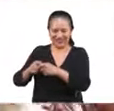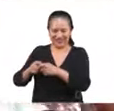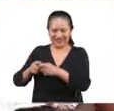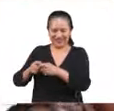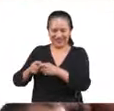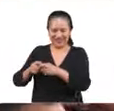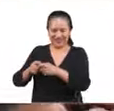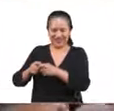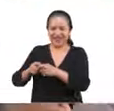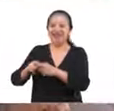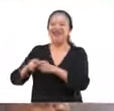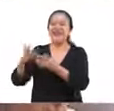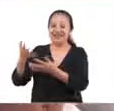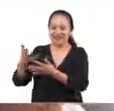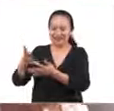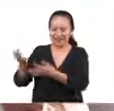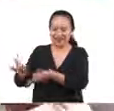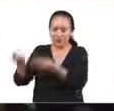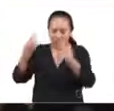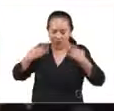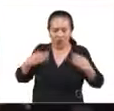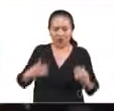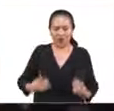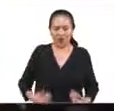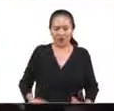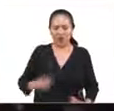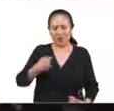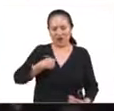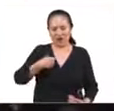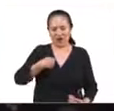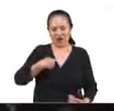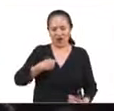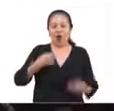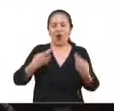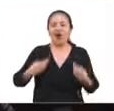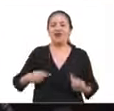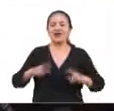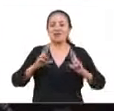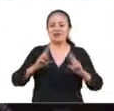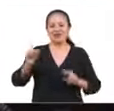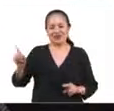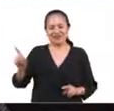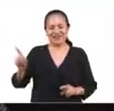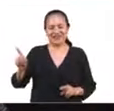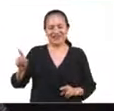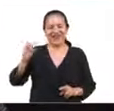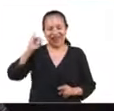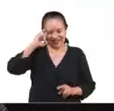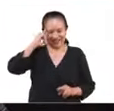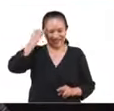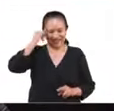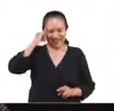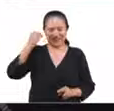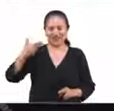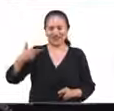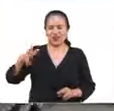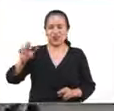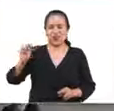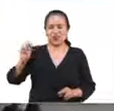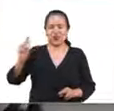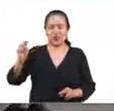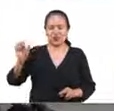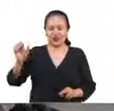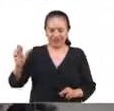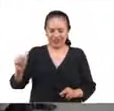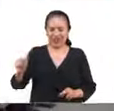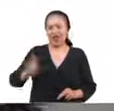el día de hoy para representar el orgullo de las etnias huastecas. Y a nombre de todas las que están aquí